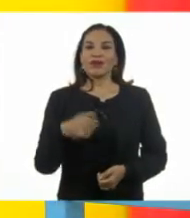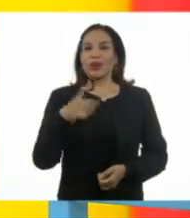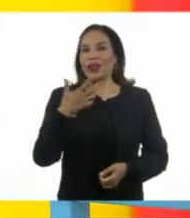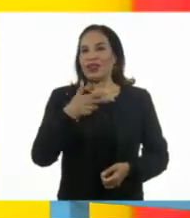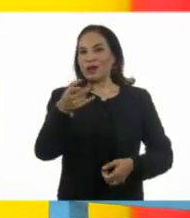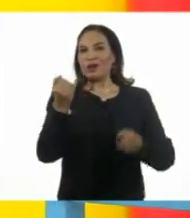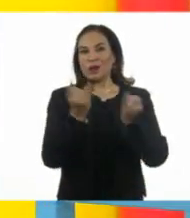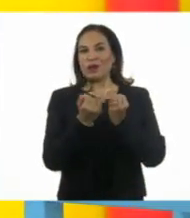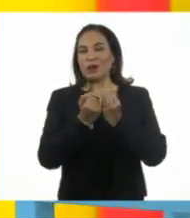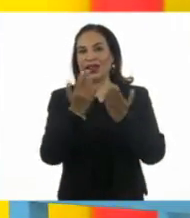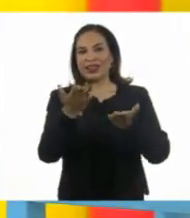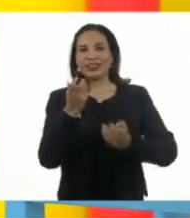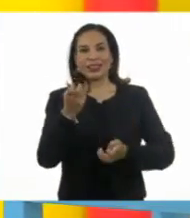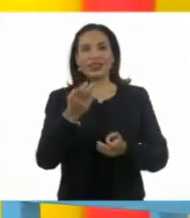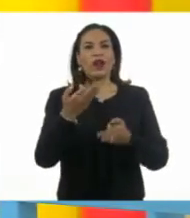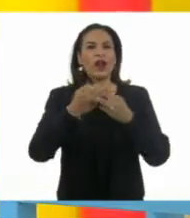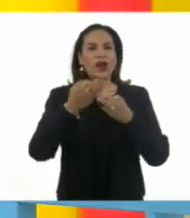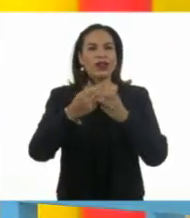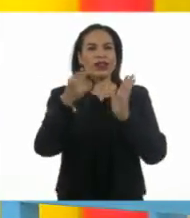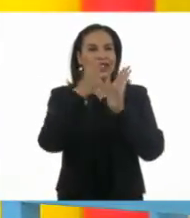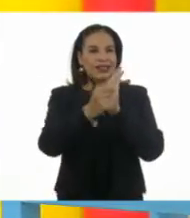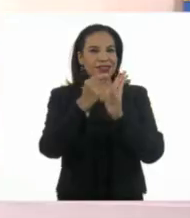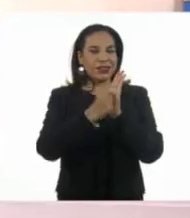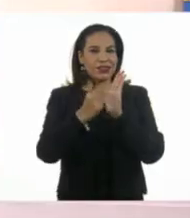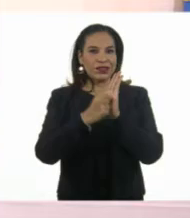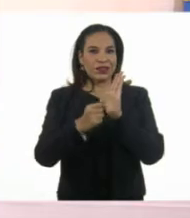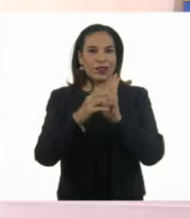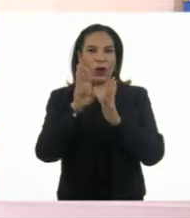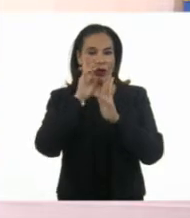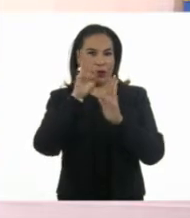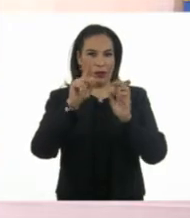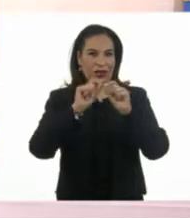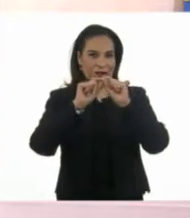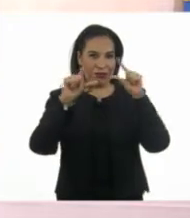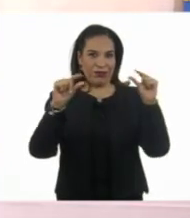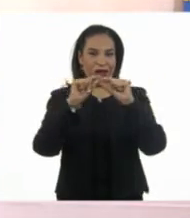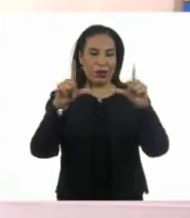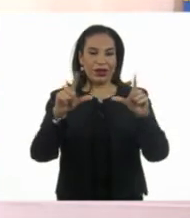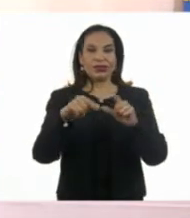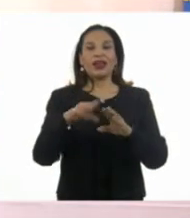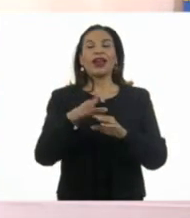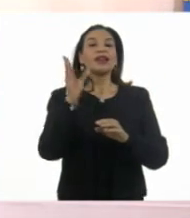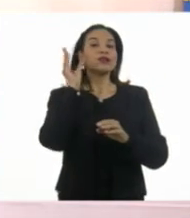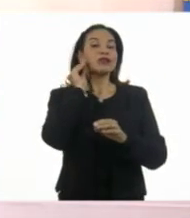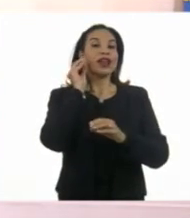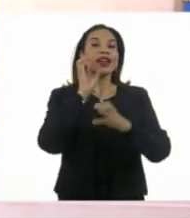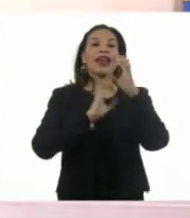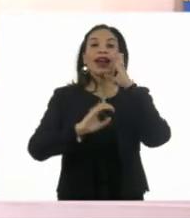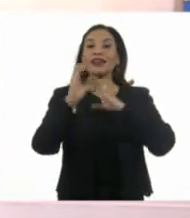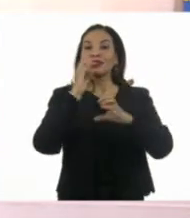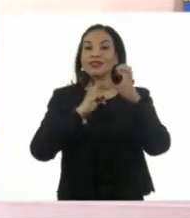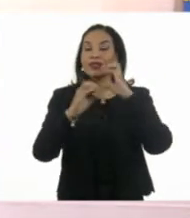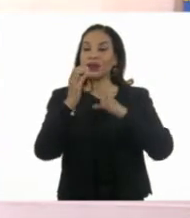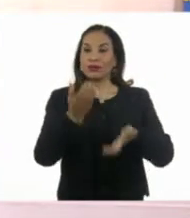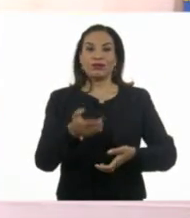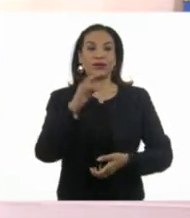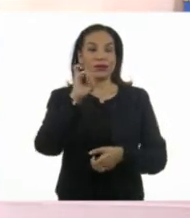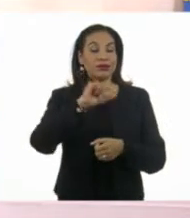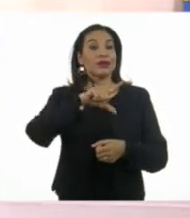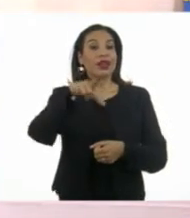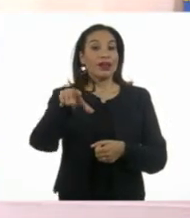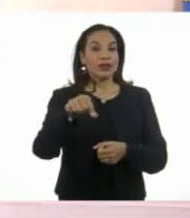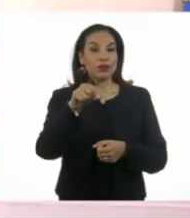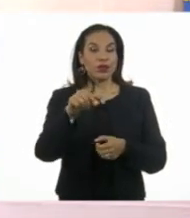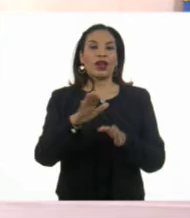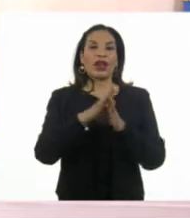también tengo esa. Las vamos a ir anotando como fueron apareciendo, escuchándose en la canción, ¿sí? Sí. Y